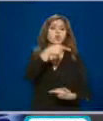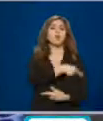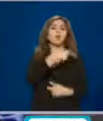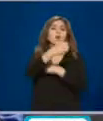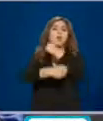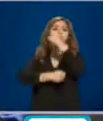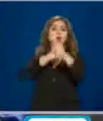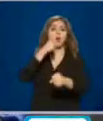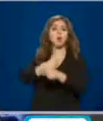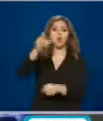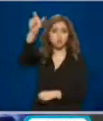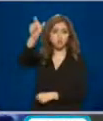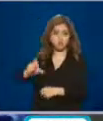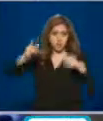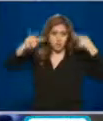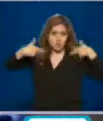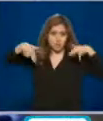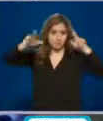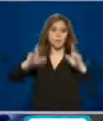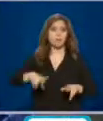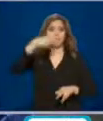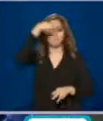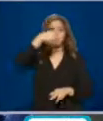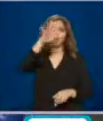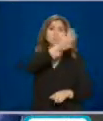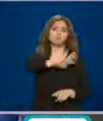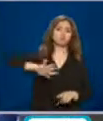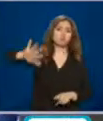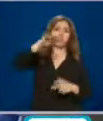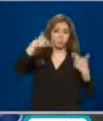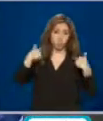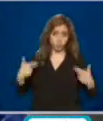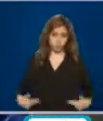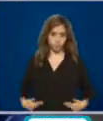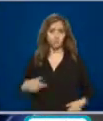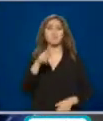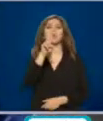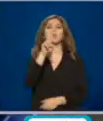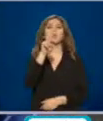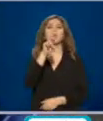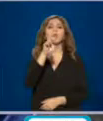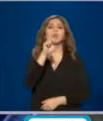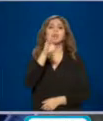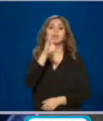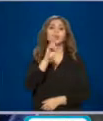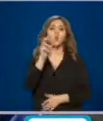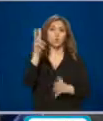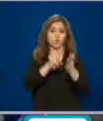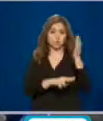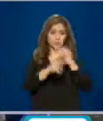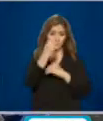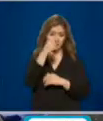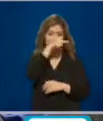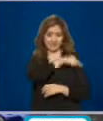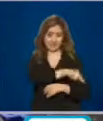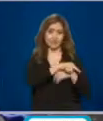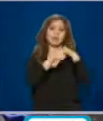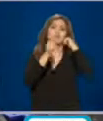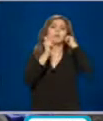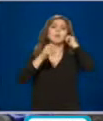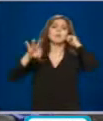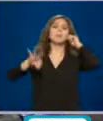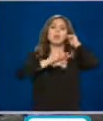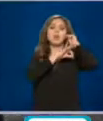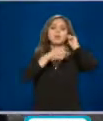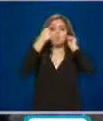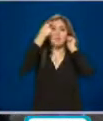de la identidad mexicana para la humanidad. Así es, la UNESCO en el año 2011, en noviembre, nombró al mariachi como